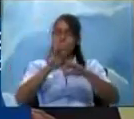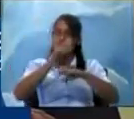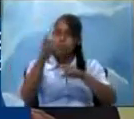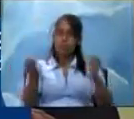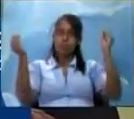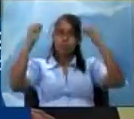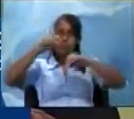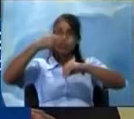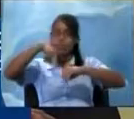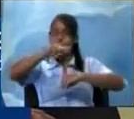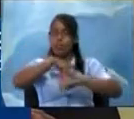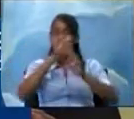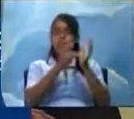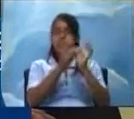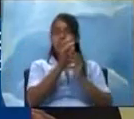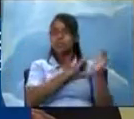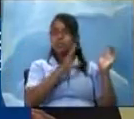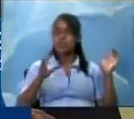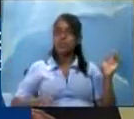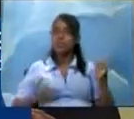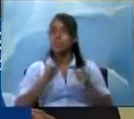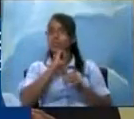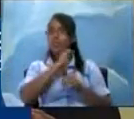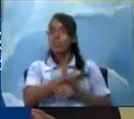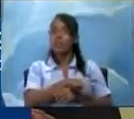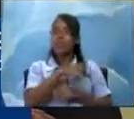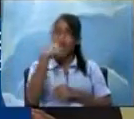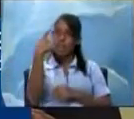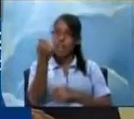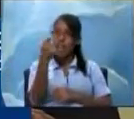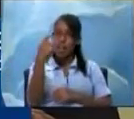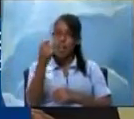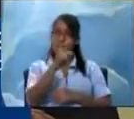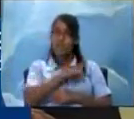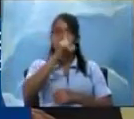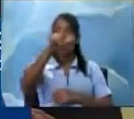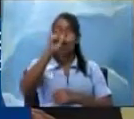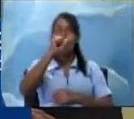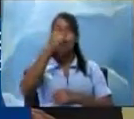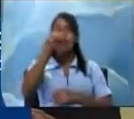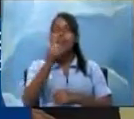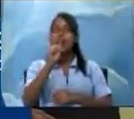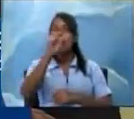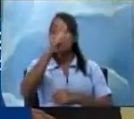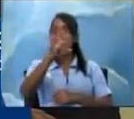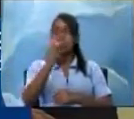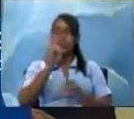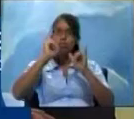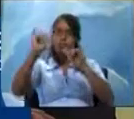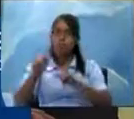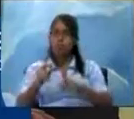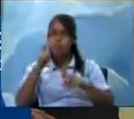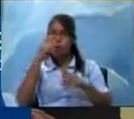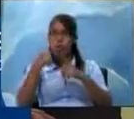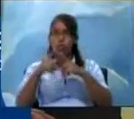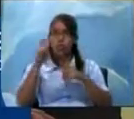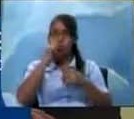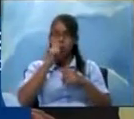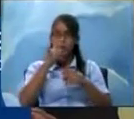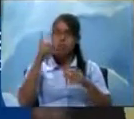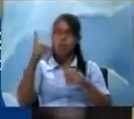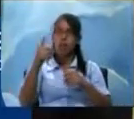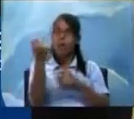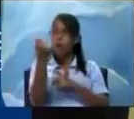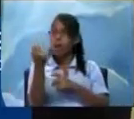dejó plasmada nuestro Señor Jesucristo. Es la historia del rico y Lázaro. El rico hacía el bien, sí, pero a los de su